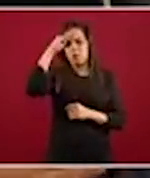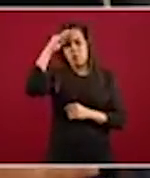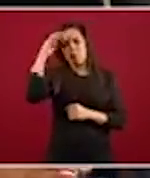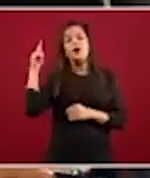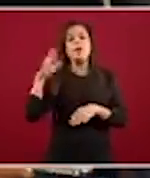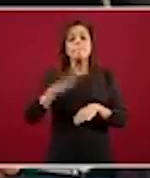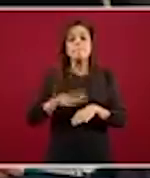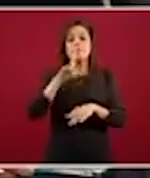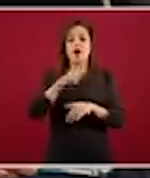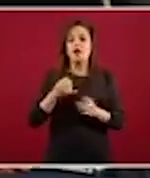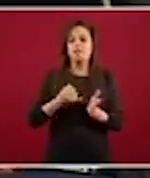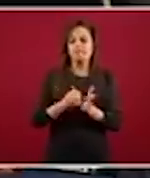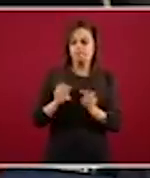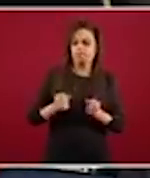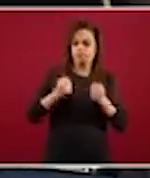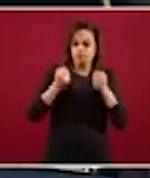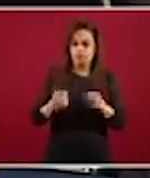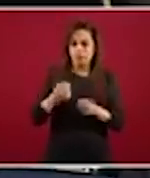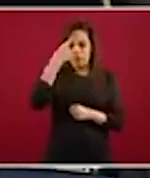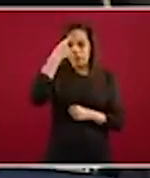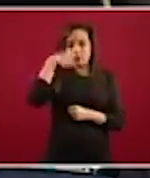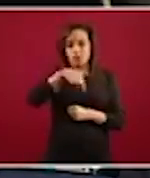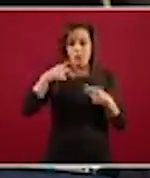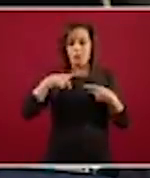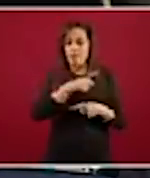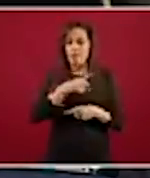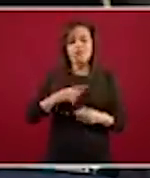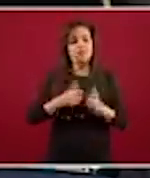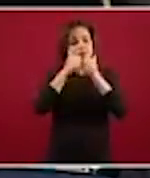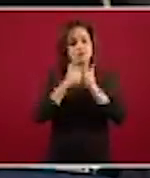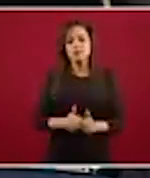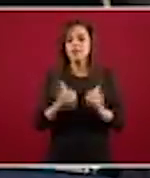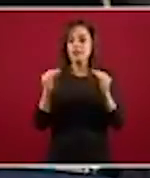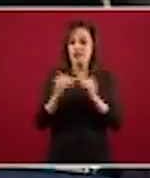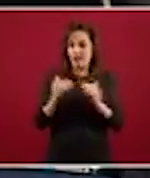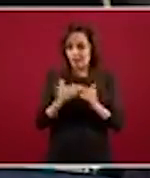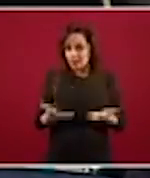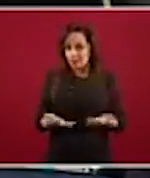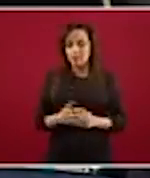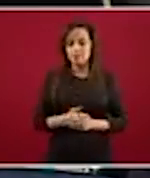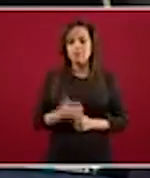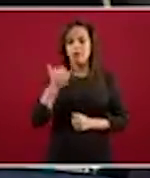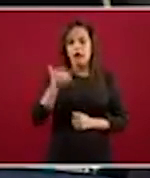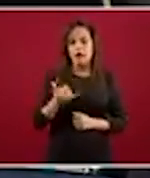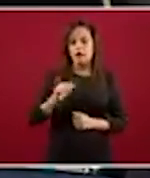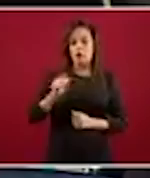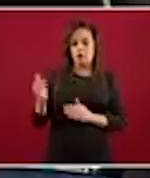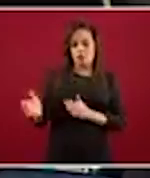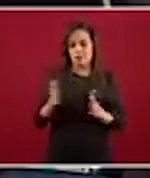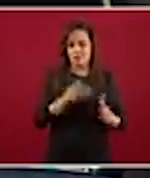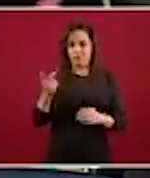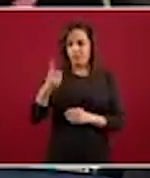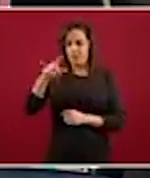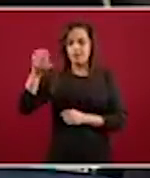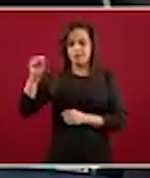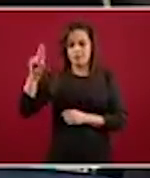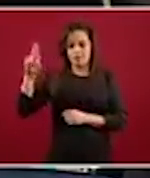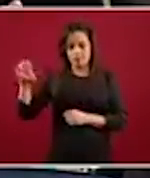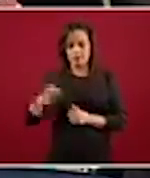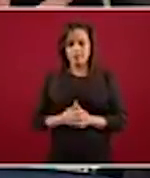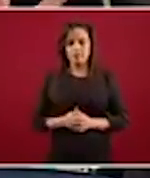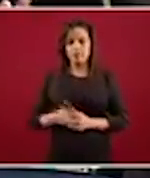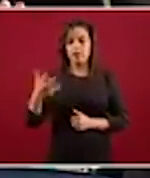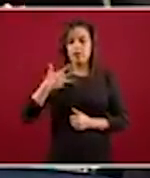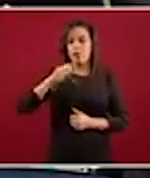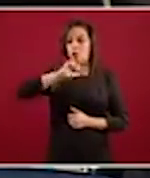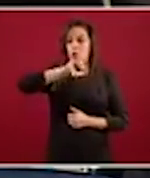que realmente se mantengan en su casa? Eso es por un lado. Y para el canciller, hay ciudadanos en otras partes del